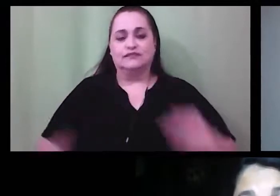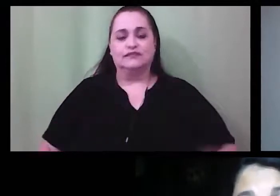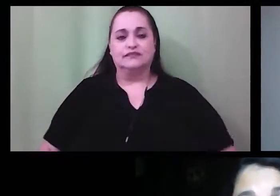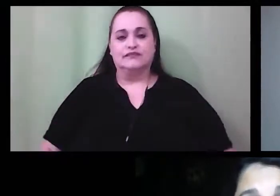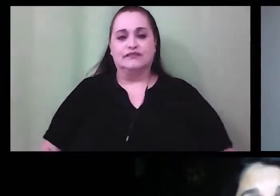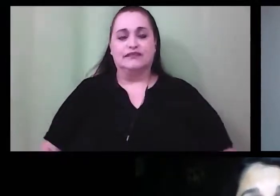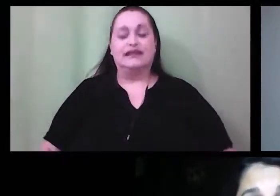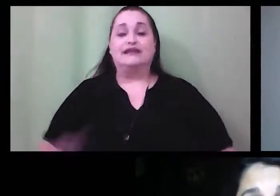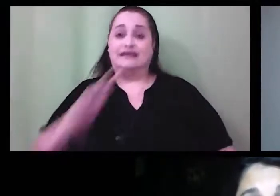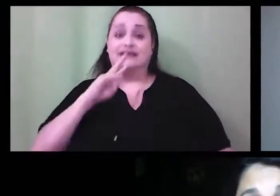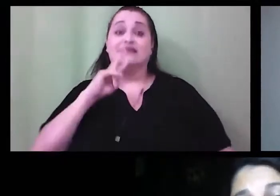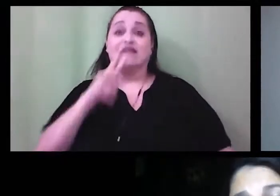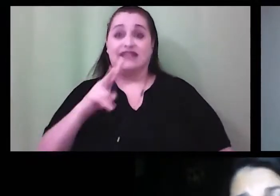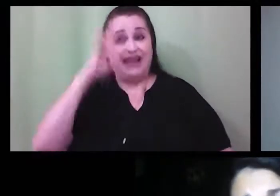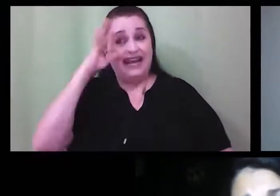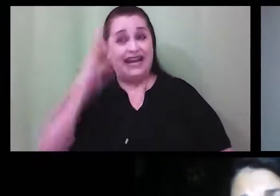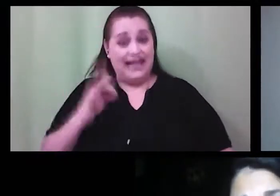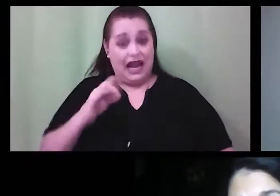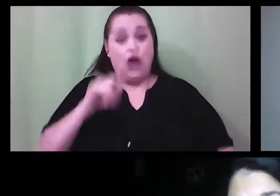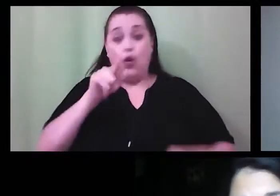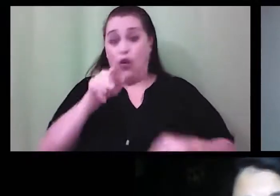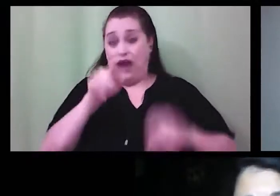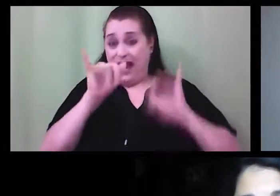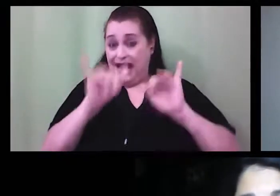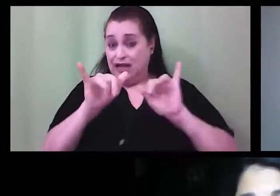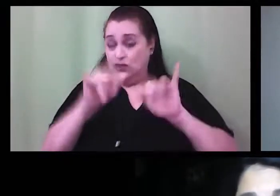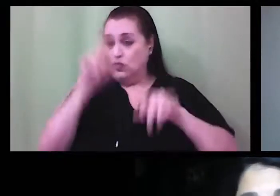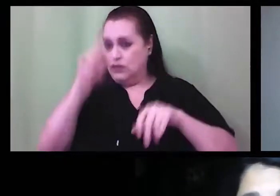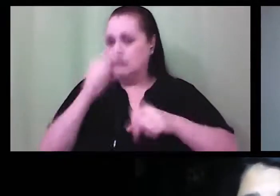de verdad creo que es algo en que se tiene que trabajar